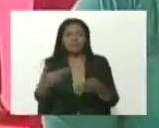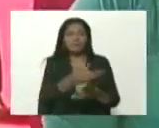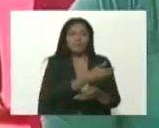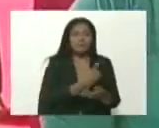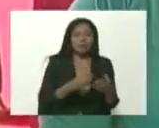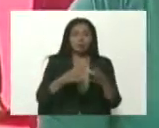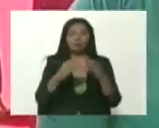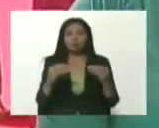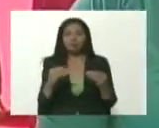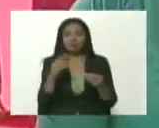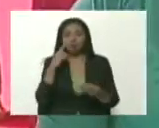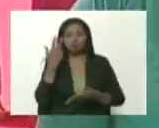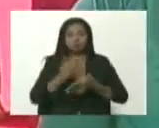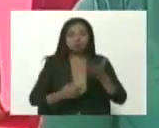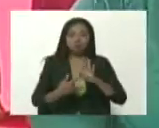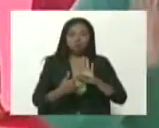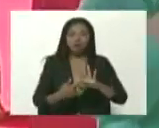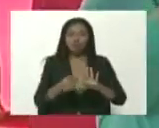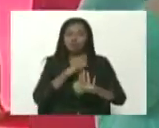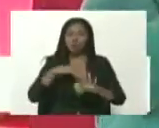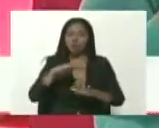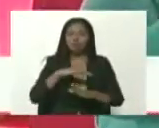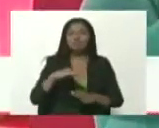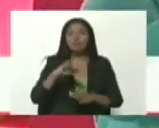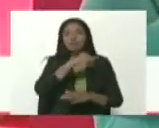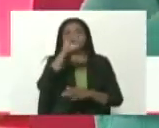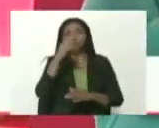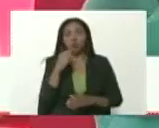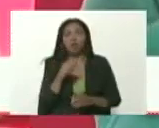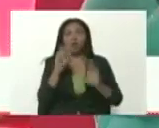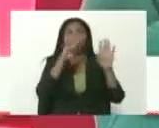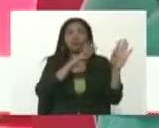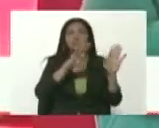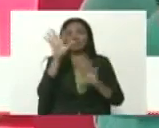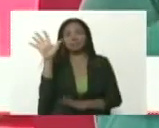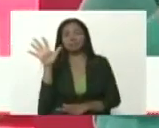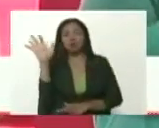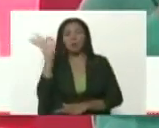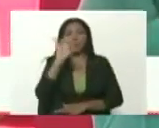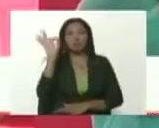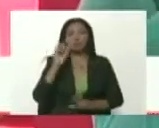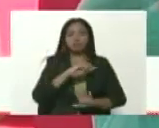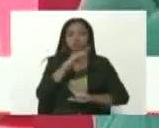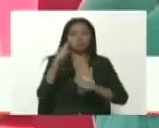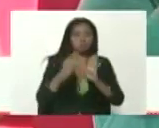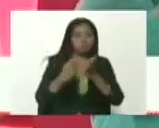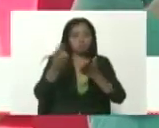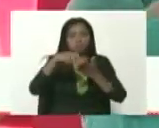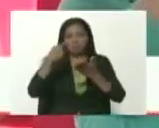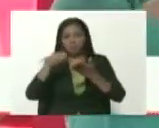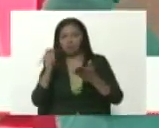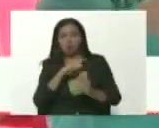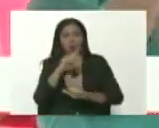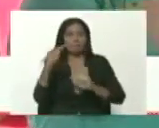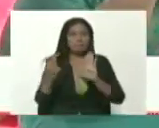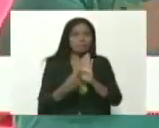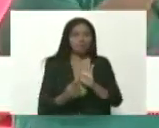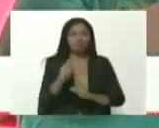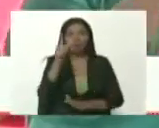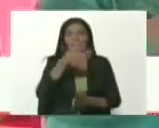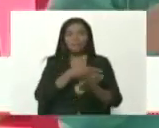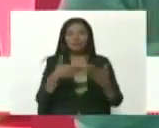recolectadas, auditadas, donde el Zulia reporta el 95% del total de las firmas. De